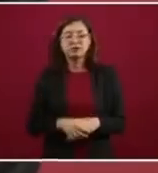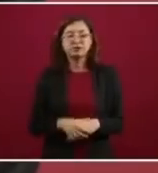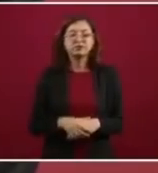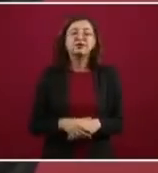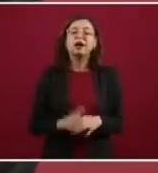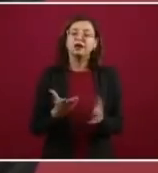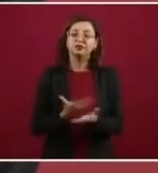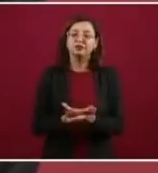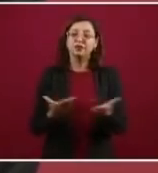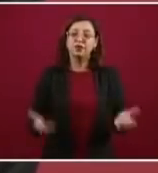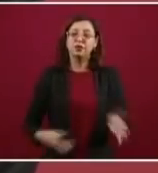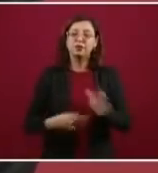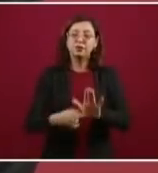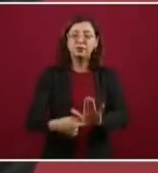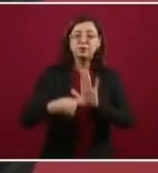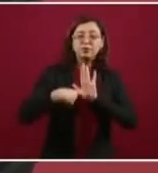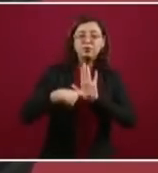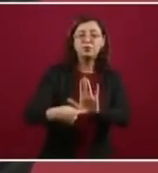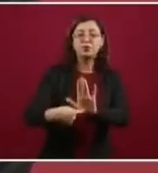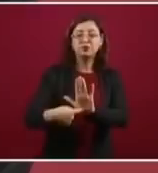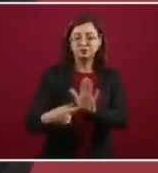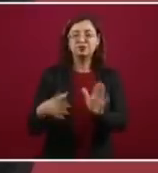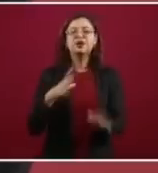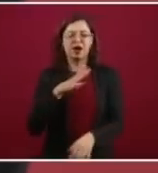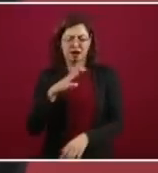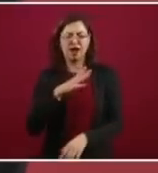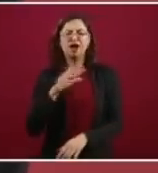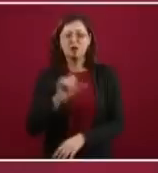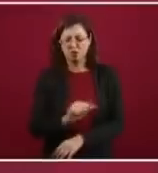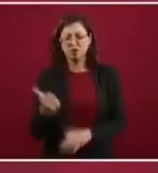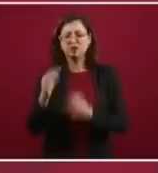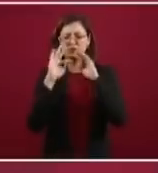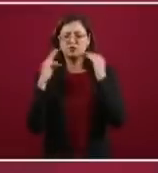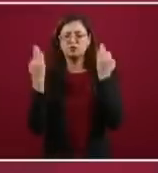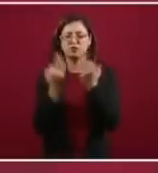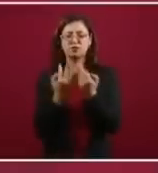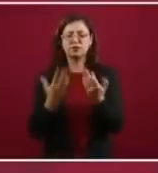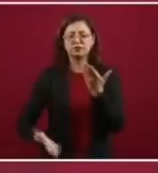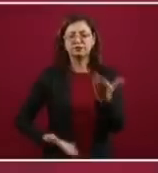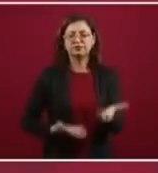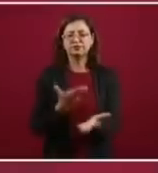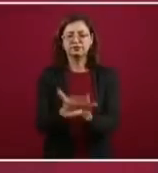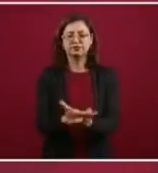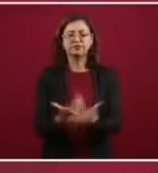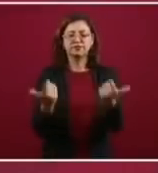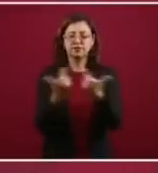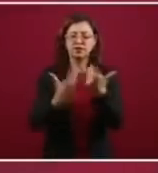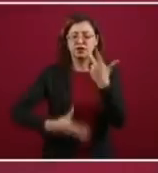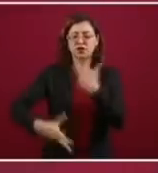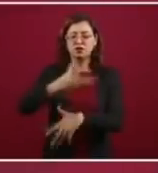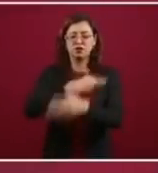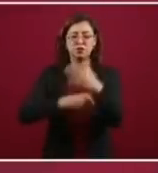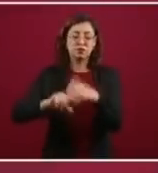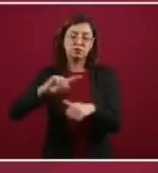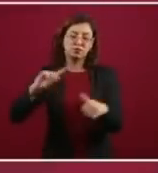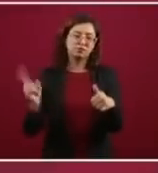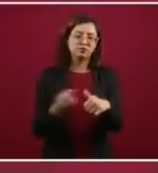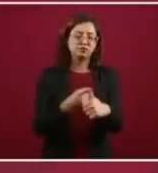Aquí está el modelo alternativo hacia una economía moral.